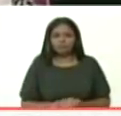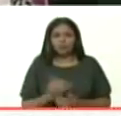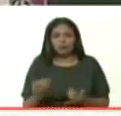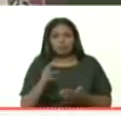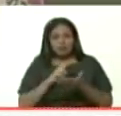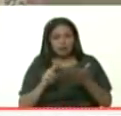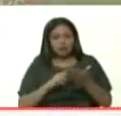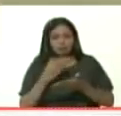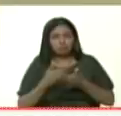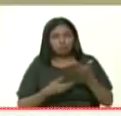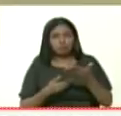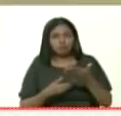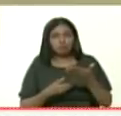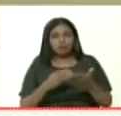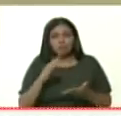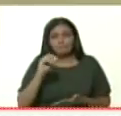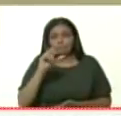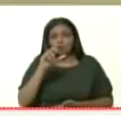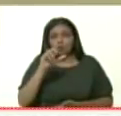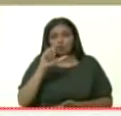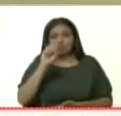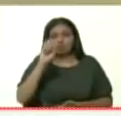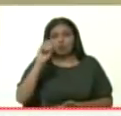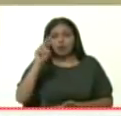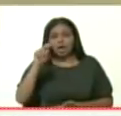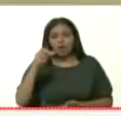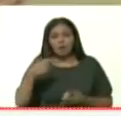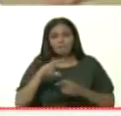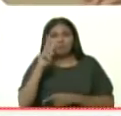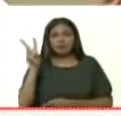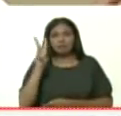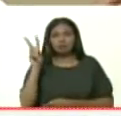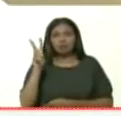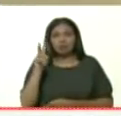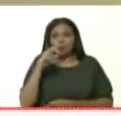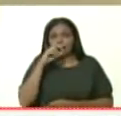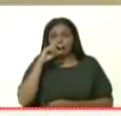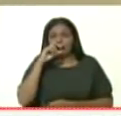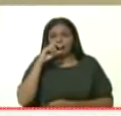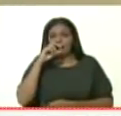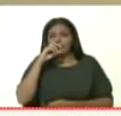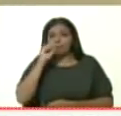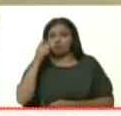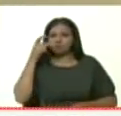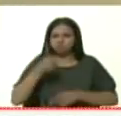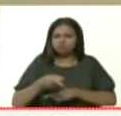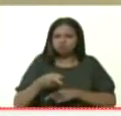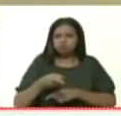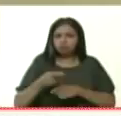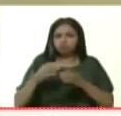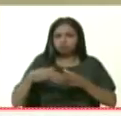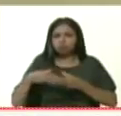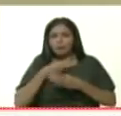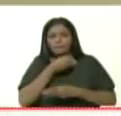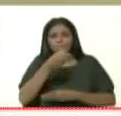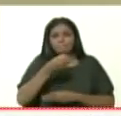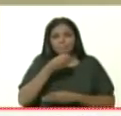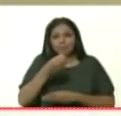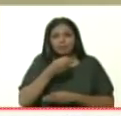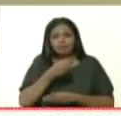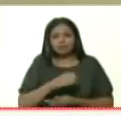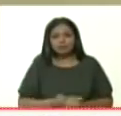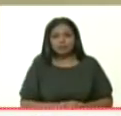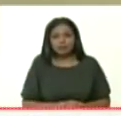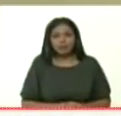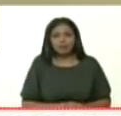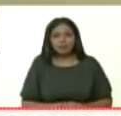un cable de que Bolsonaro, una cosa de Bolsonaro sobre Venezuela, el dictador Maduro. O sea, todos los medios de prensa